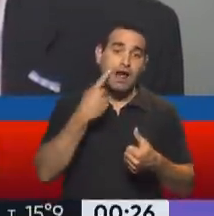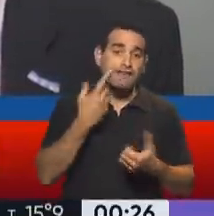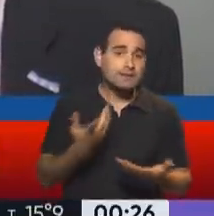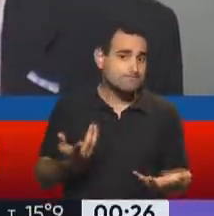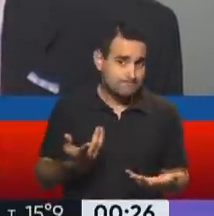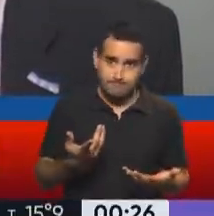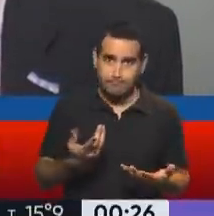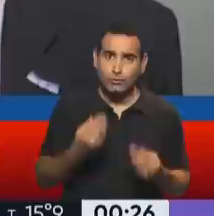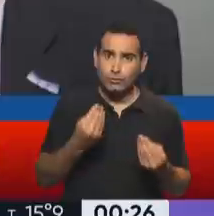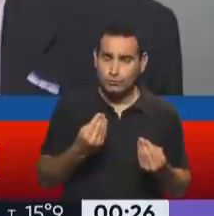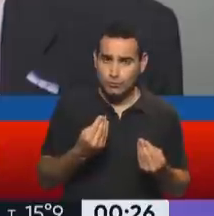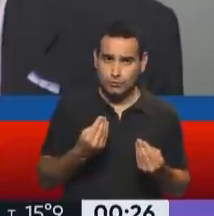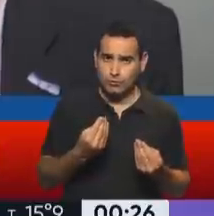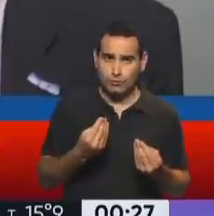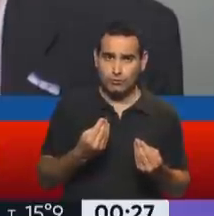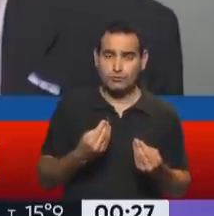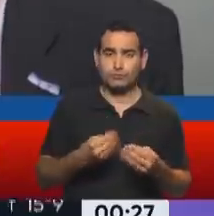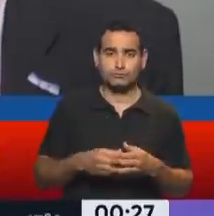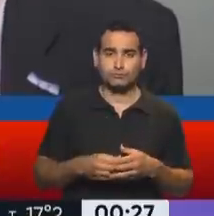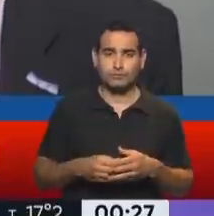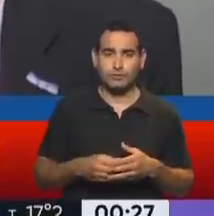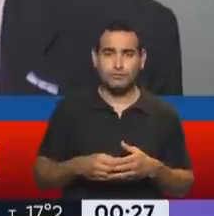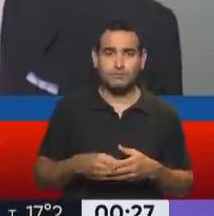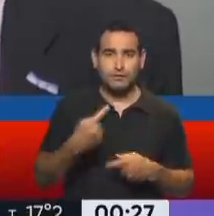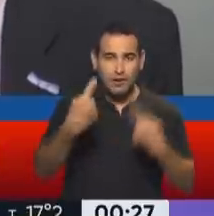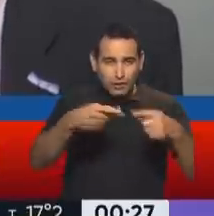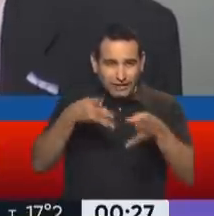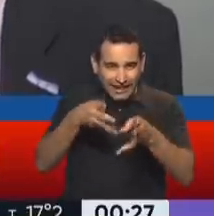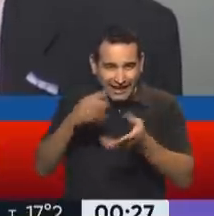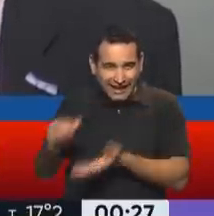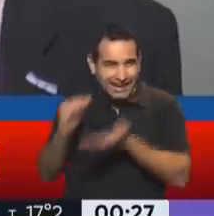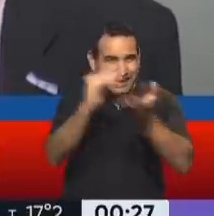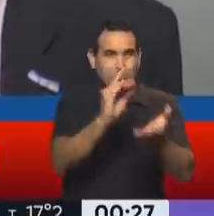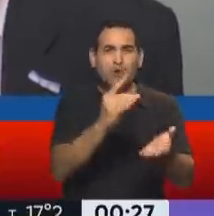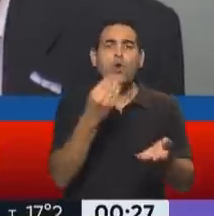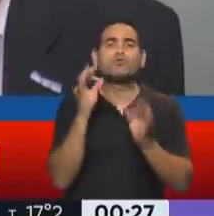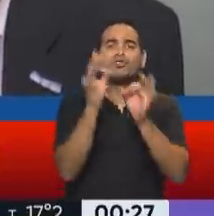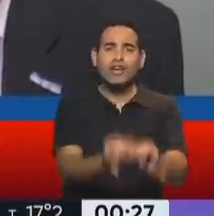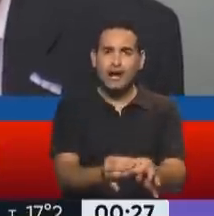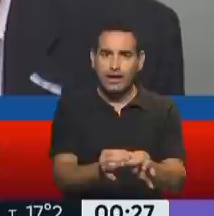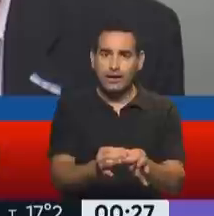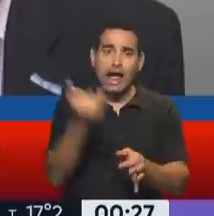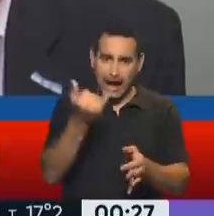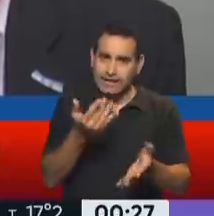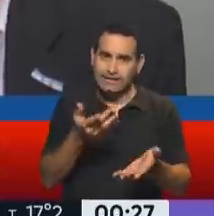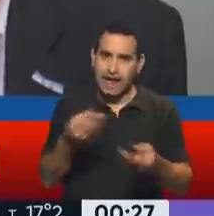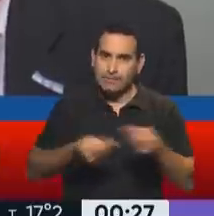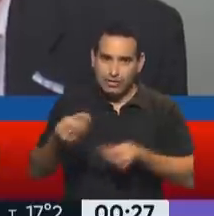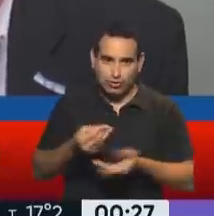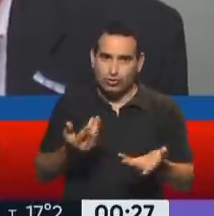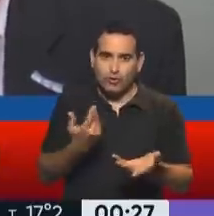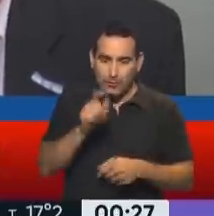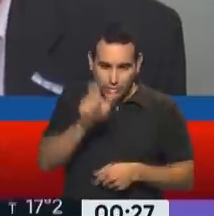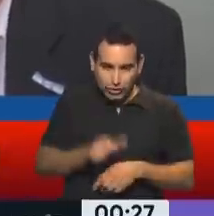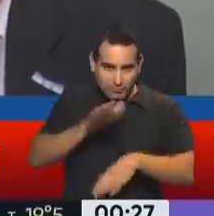el material, los pertrechos militares que llegaron a Bolivia, cómo llegaron. Hay un acto administrativo allí. Alguien tiene que